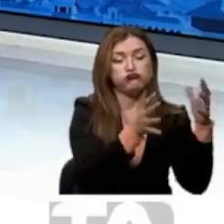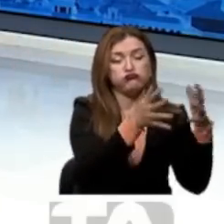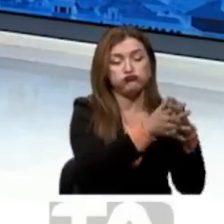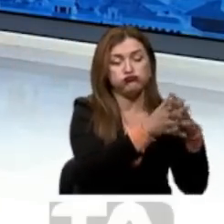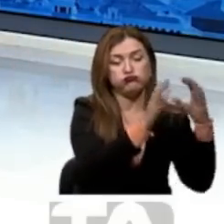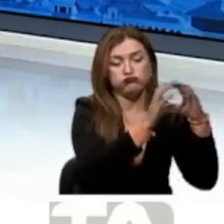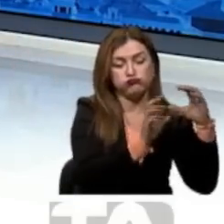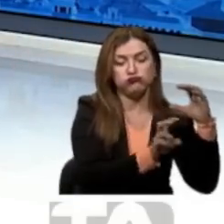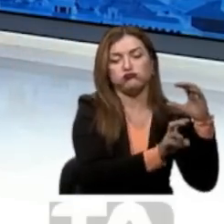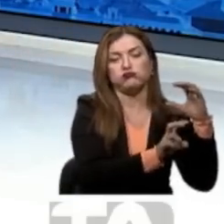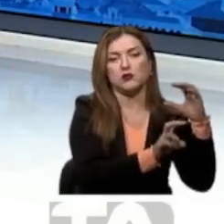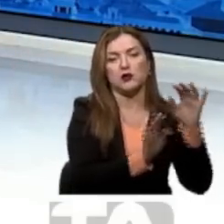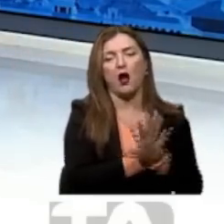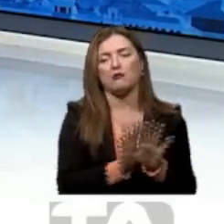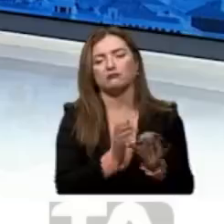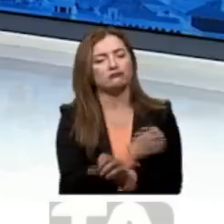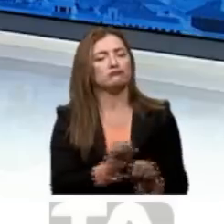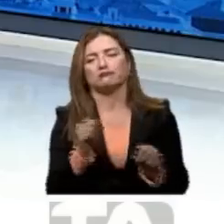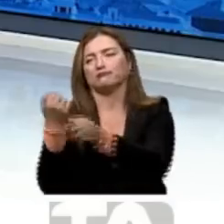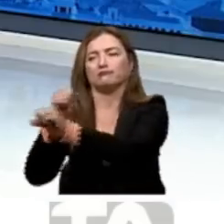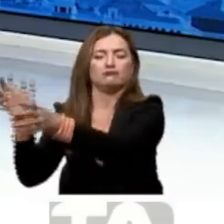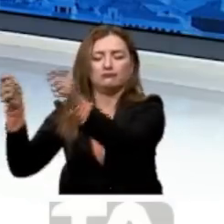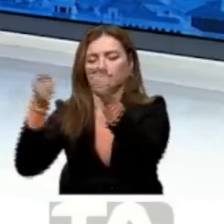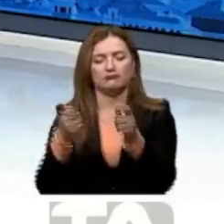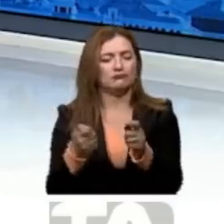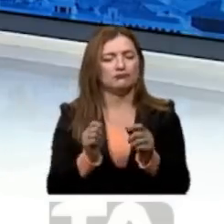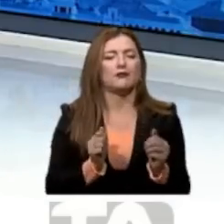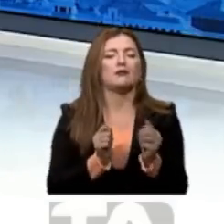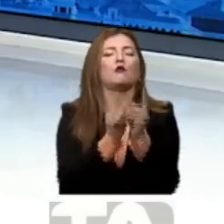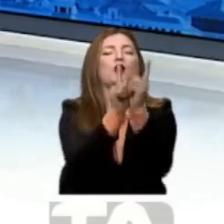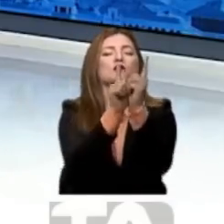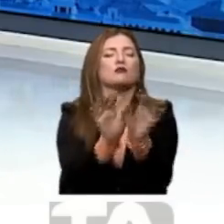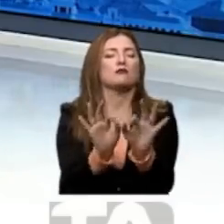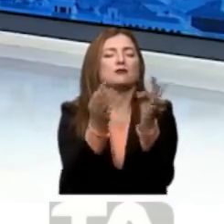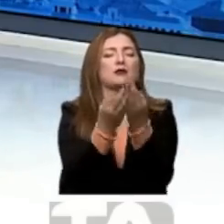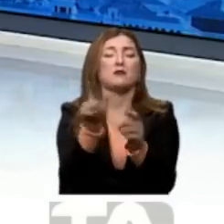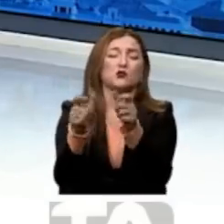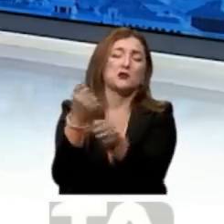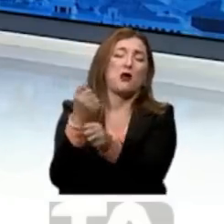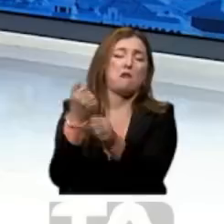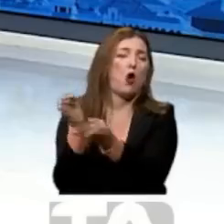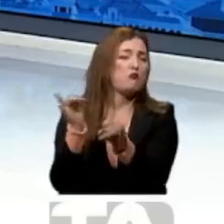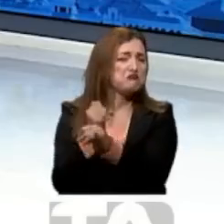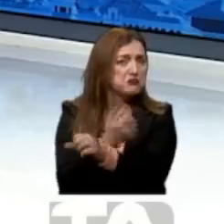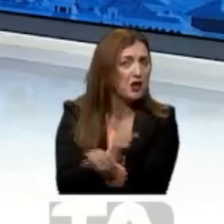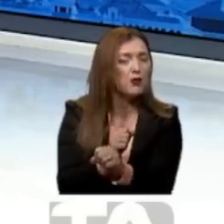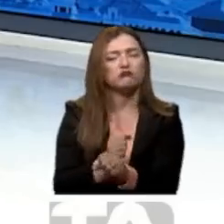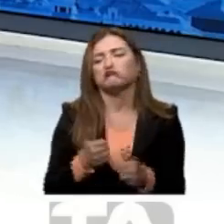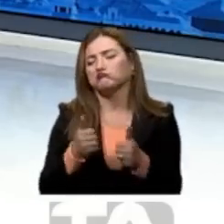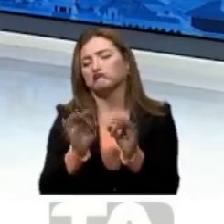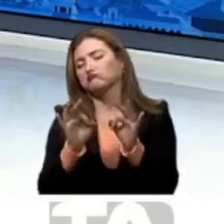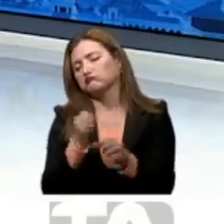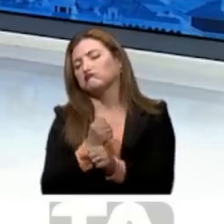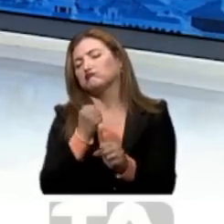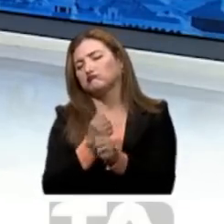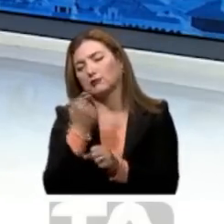También resaltar y felicitar las acciones de las personas que estuvieron a cargo del rescate. Hicieron un excelente trabajo y nosotros nos vamos a quedar